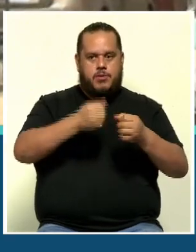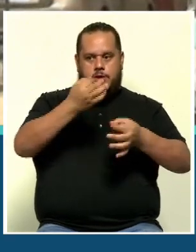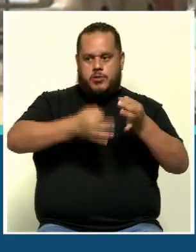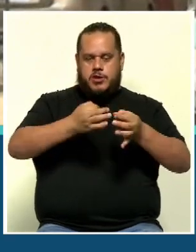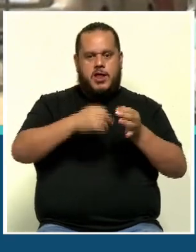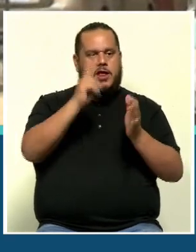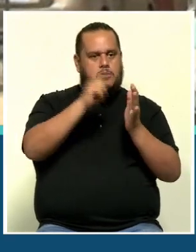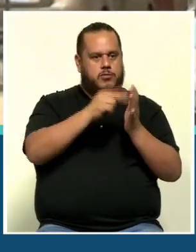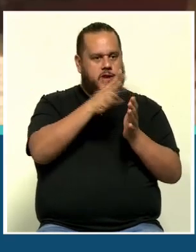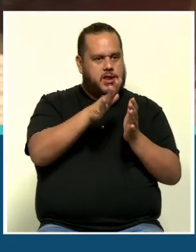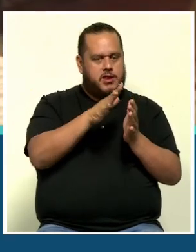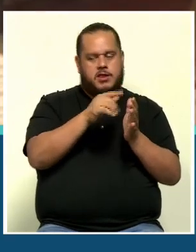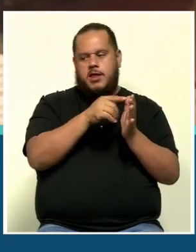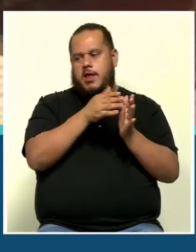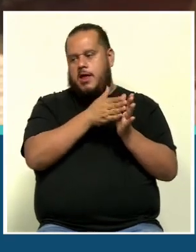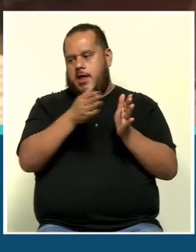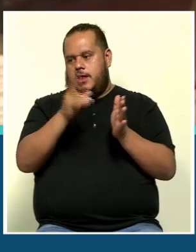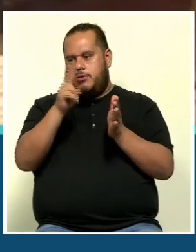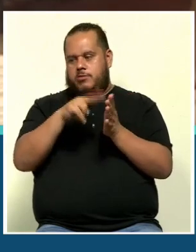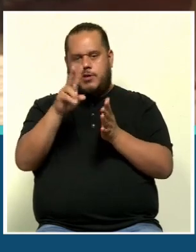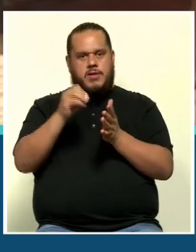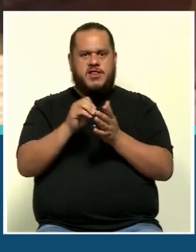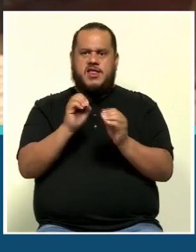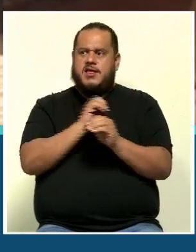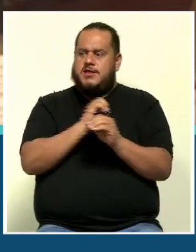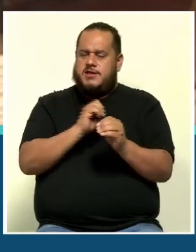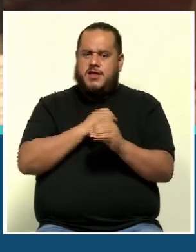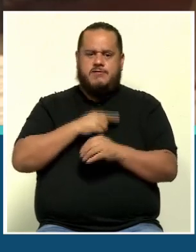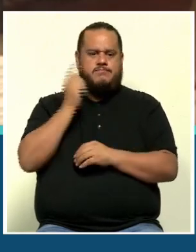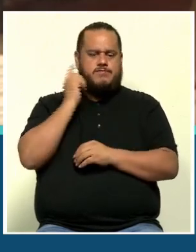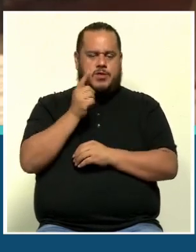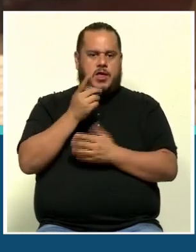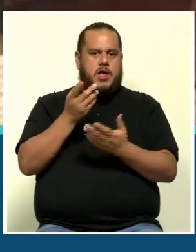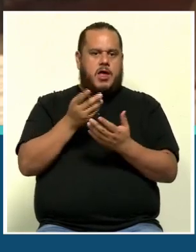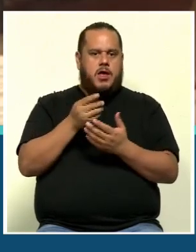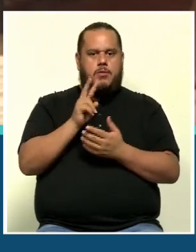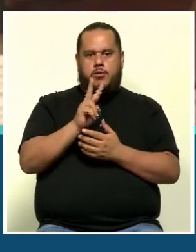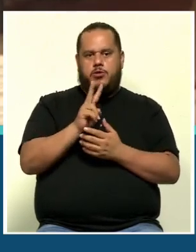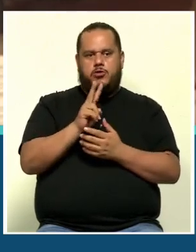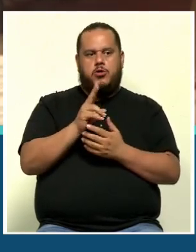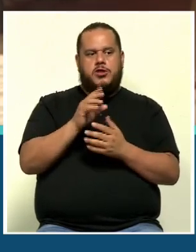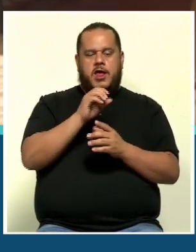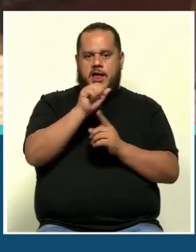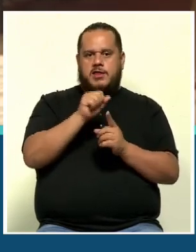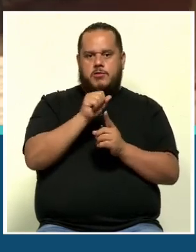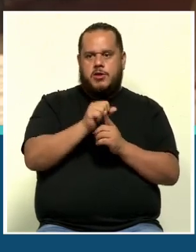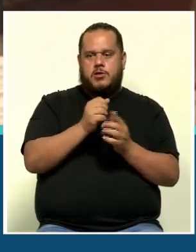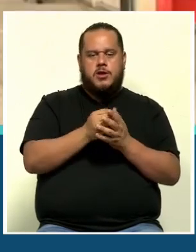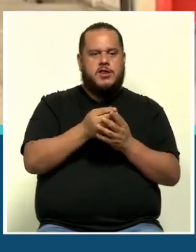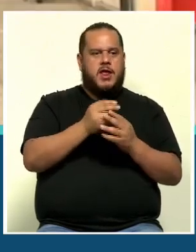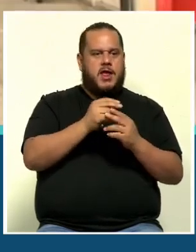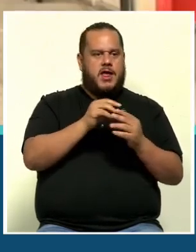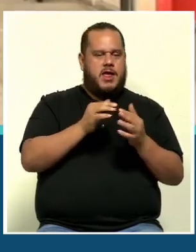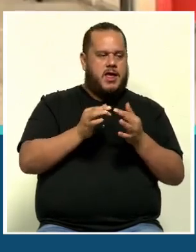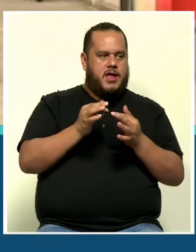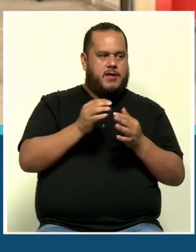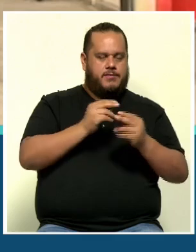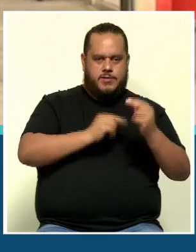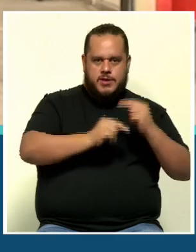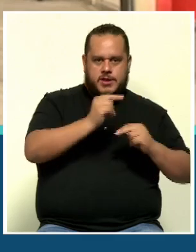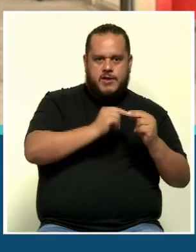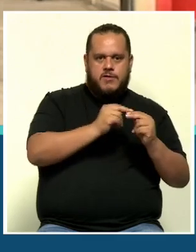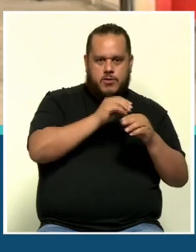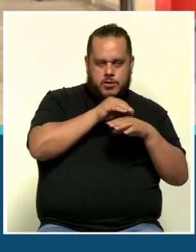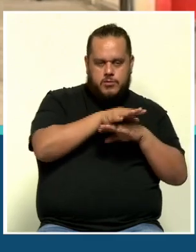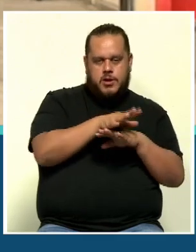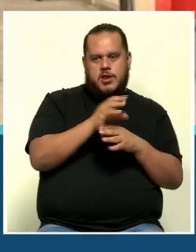2015 y 2020 no se presentaron condenas en investigaciones por 2 delitos en la función pública, tráfico de influencias e influencia contra la hacienda